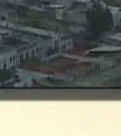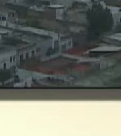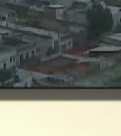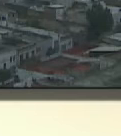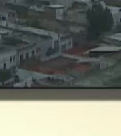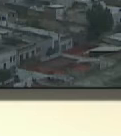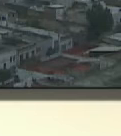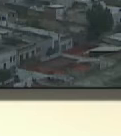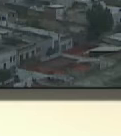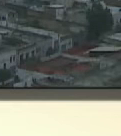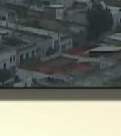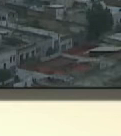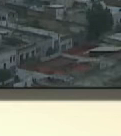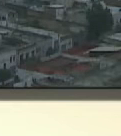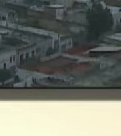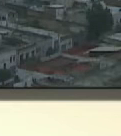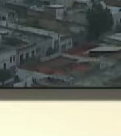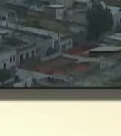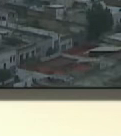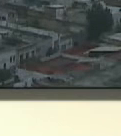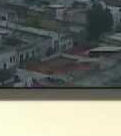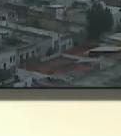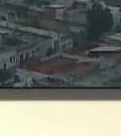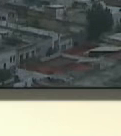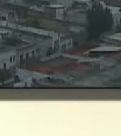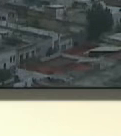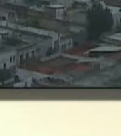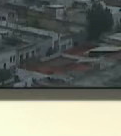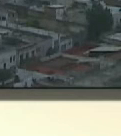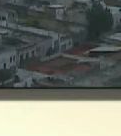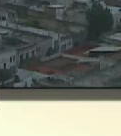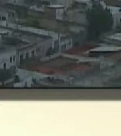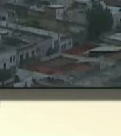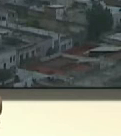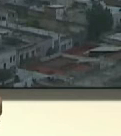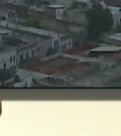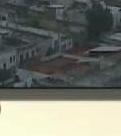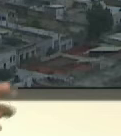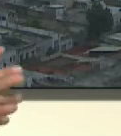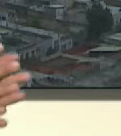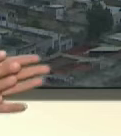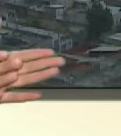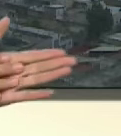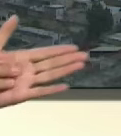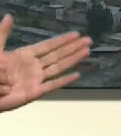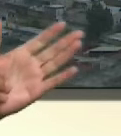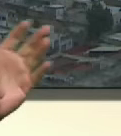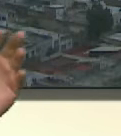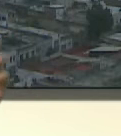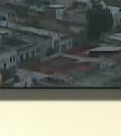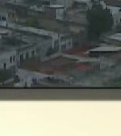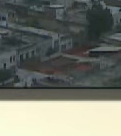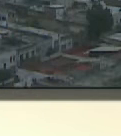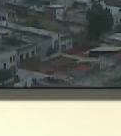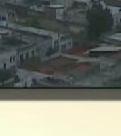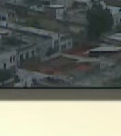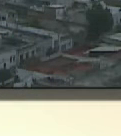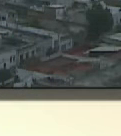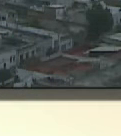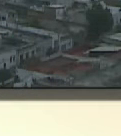lo ha dicho e incluso ha insistido en los últimos días el presidente Enrique Peña Nieto. Sin duda alguna, Augusto, pues uno de